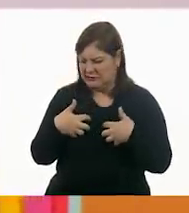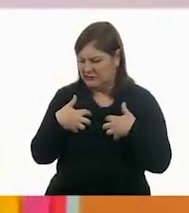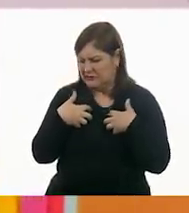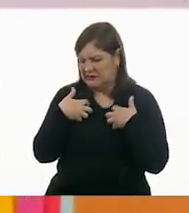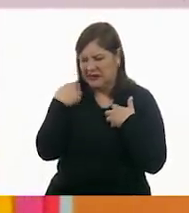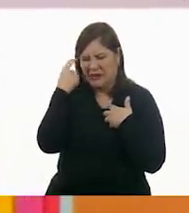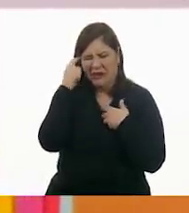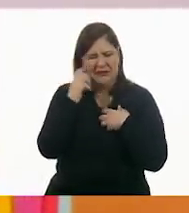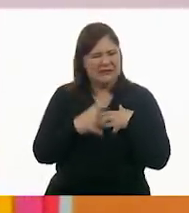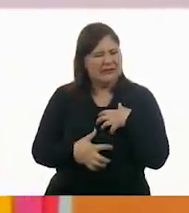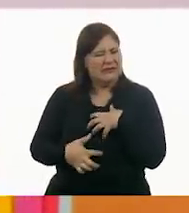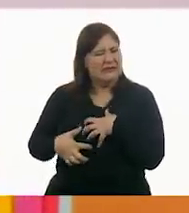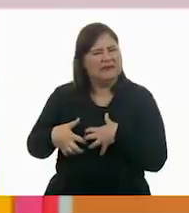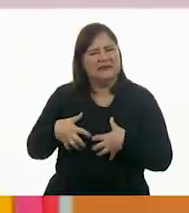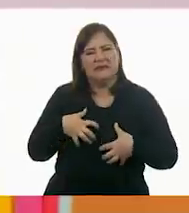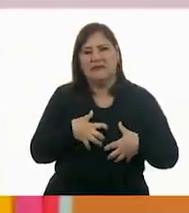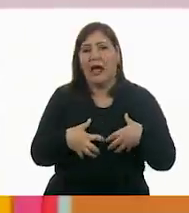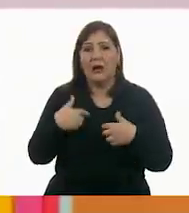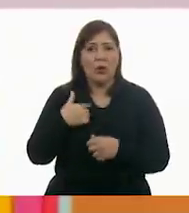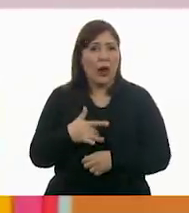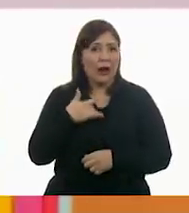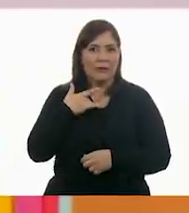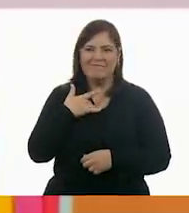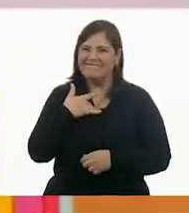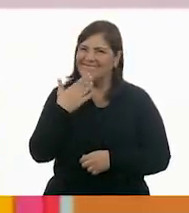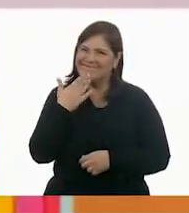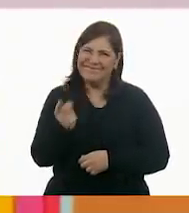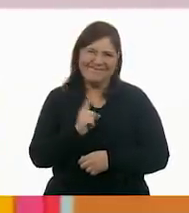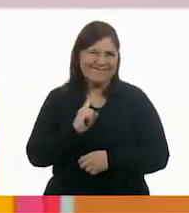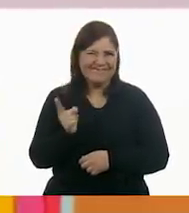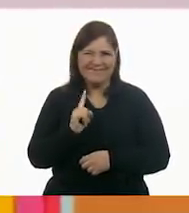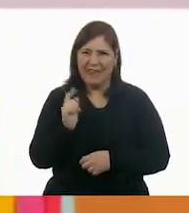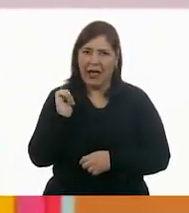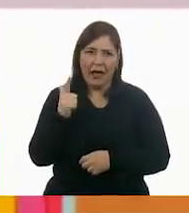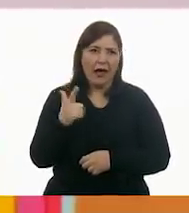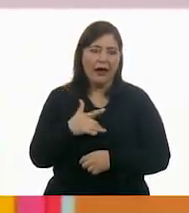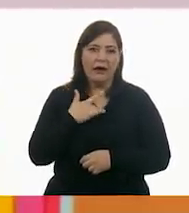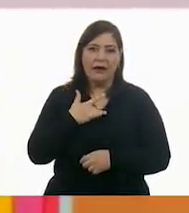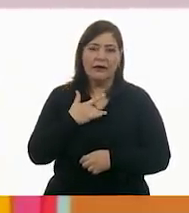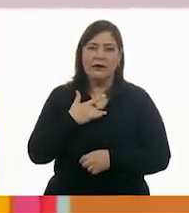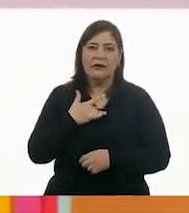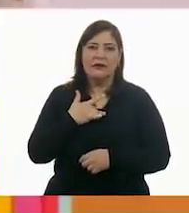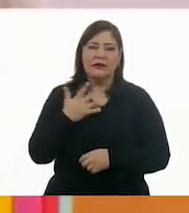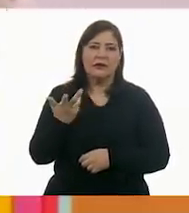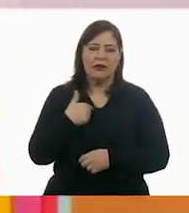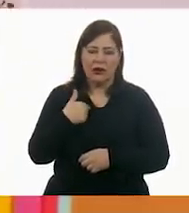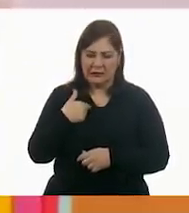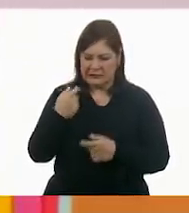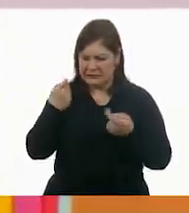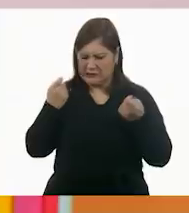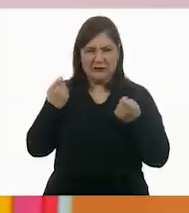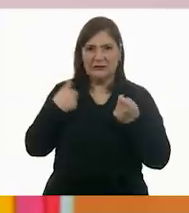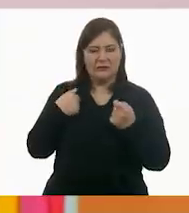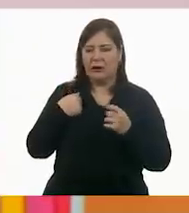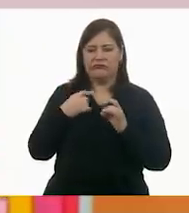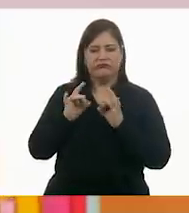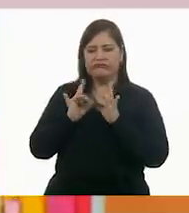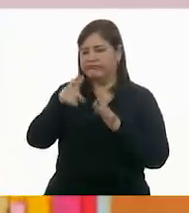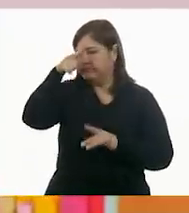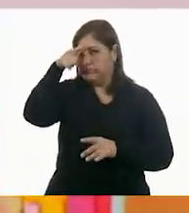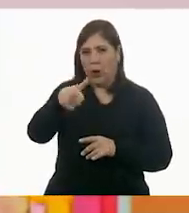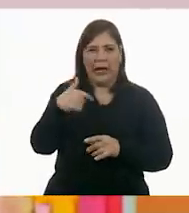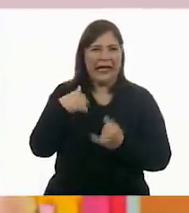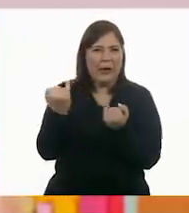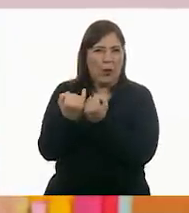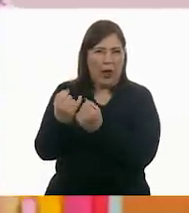malestar, que a veces es algo que nosotros no podemos controlar porque de repente, así como nuestra